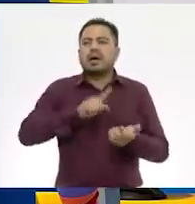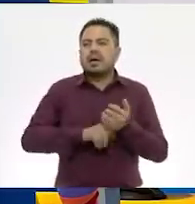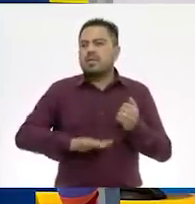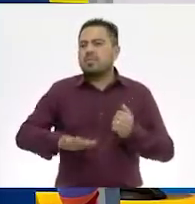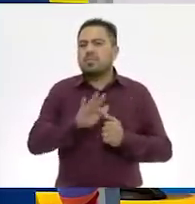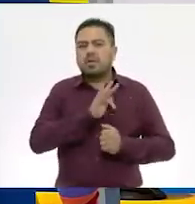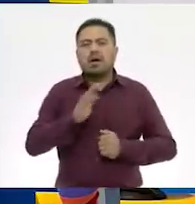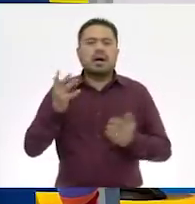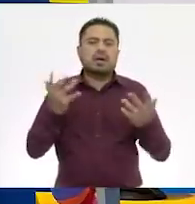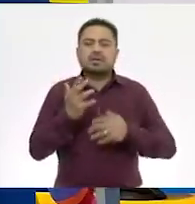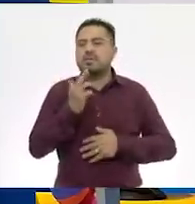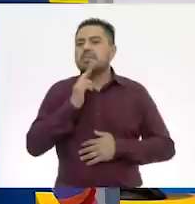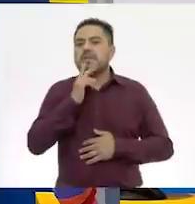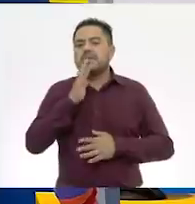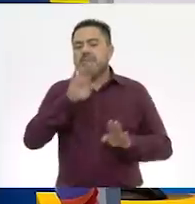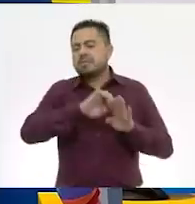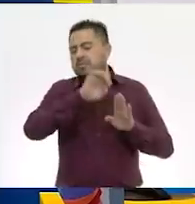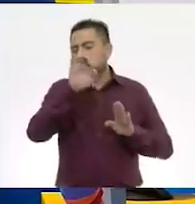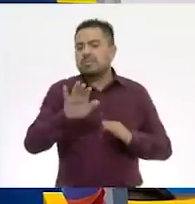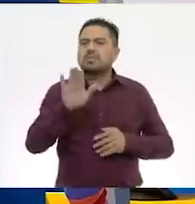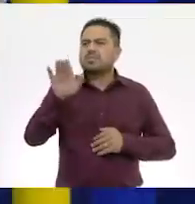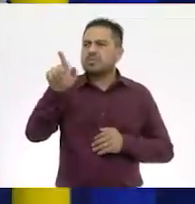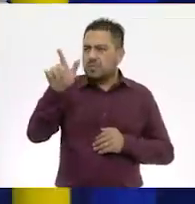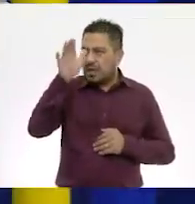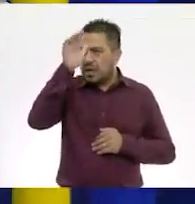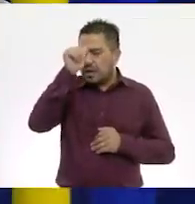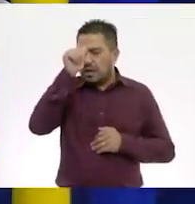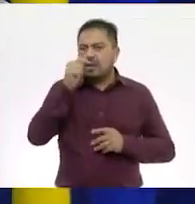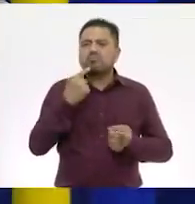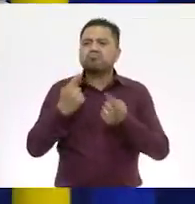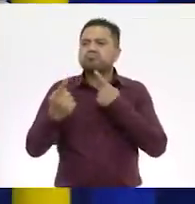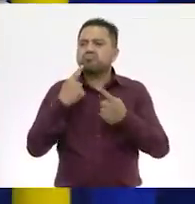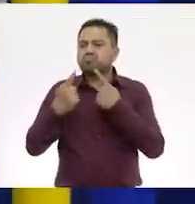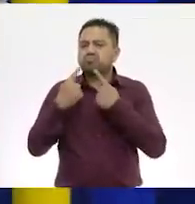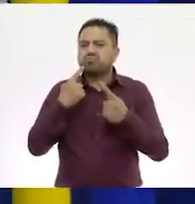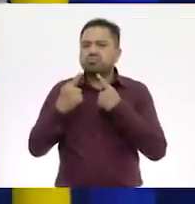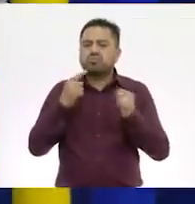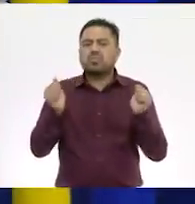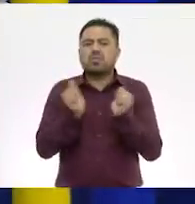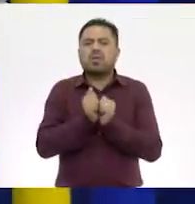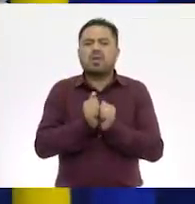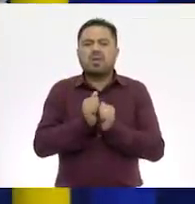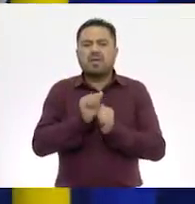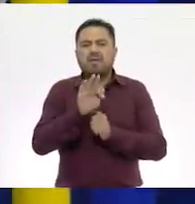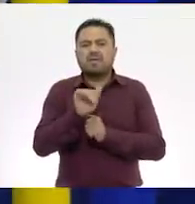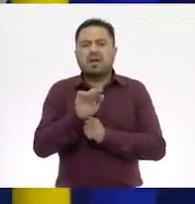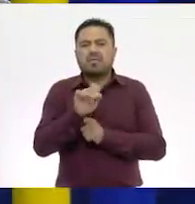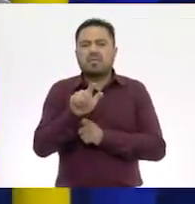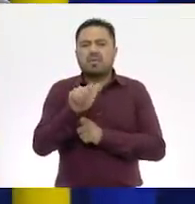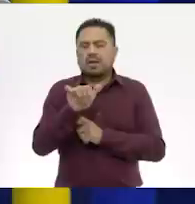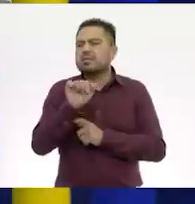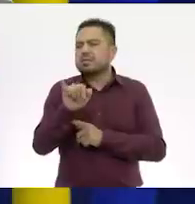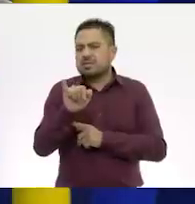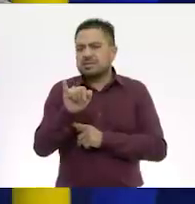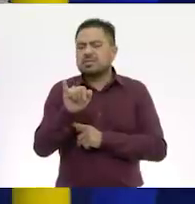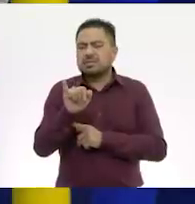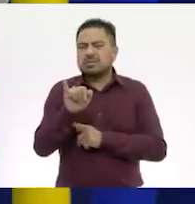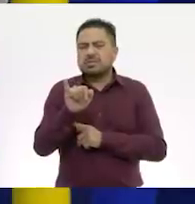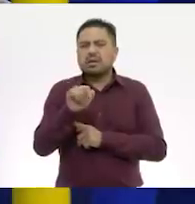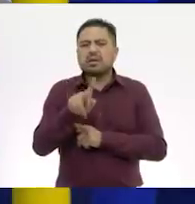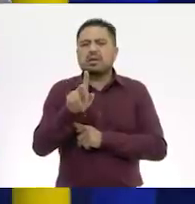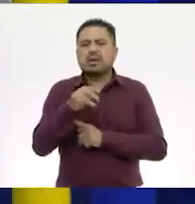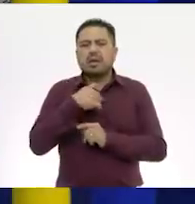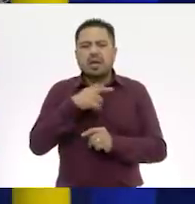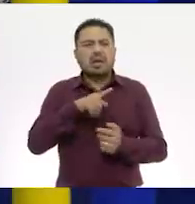Por ejemplo, Ale, ¿tú también recuerdas que estuvimos platicando de las fábulas? Sí, un poco, aunque